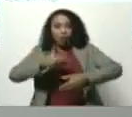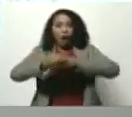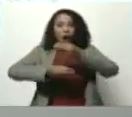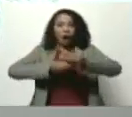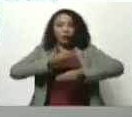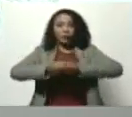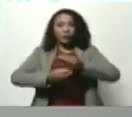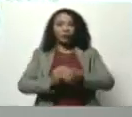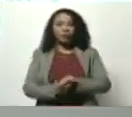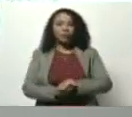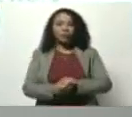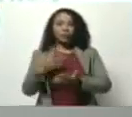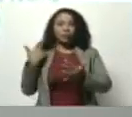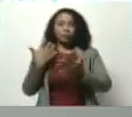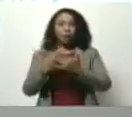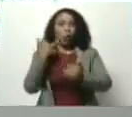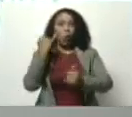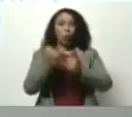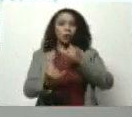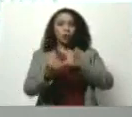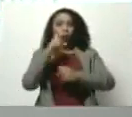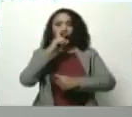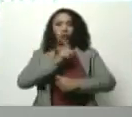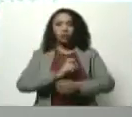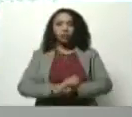durante los últimos años